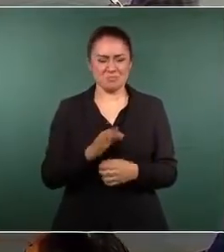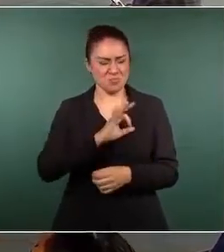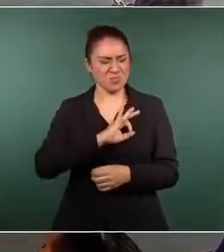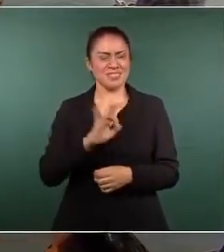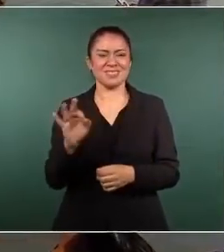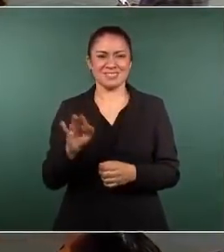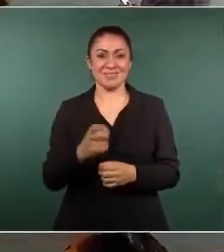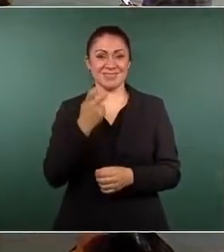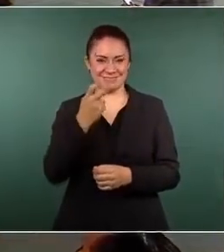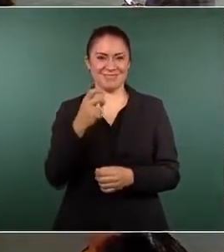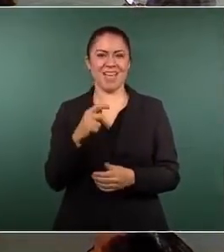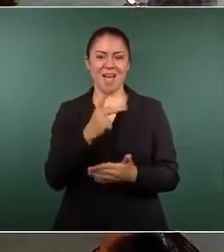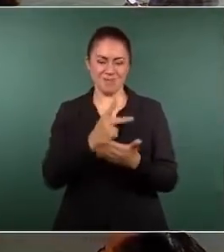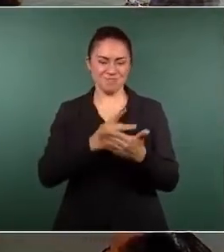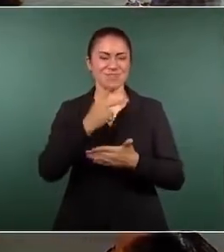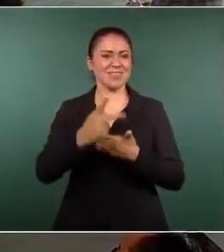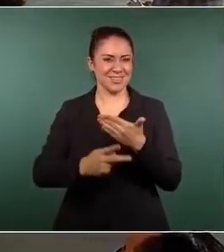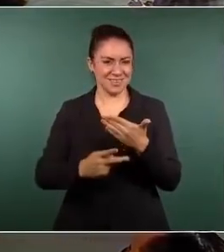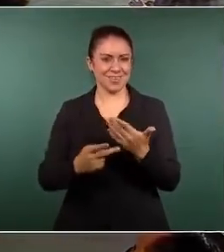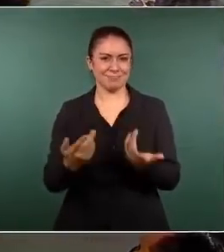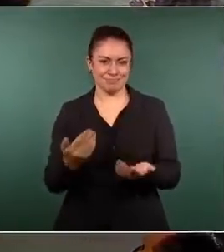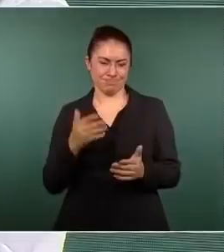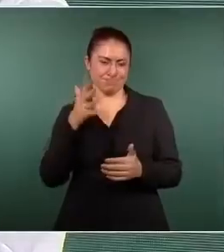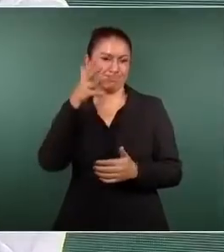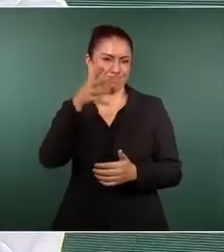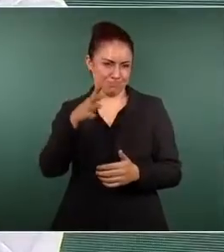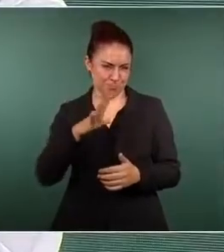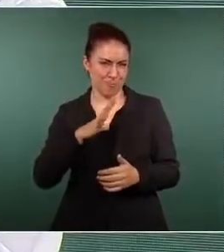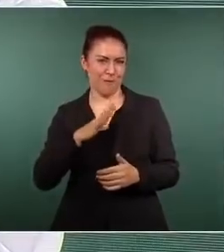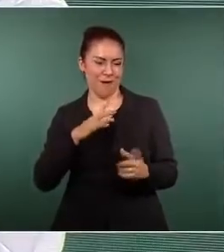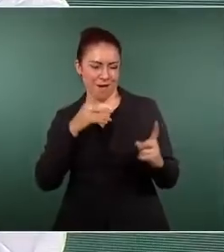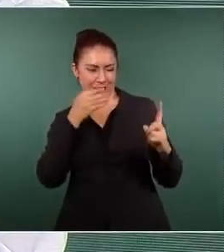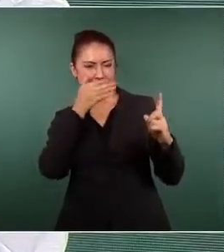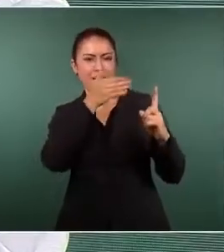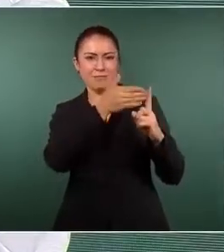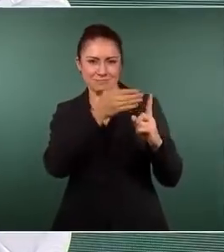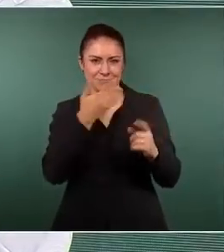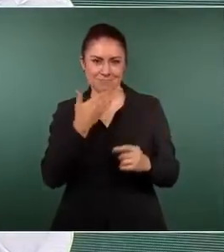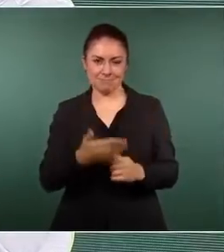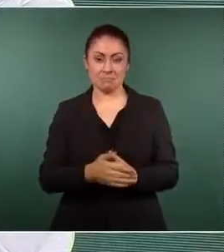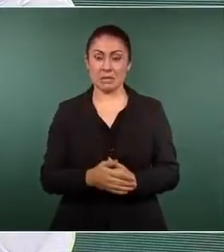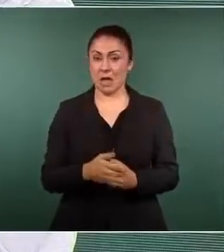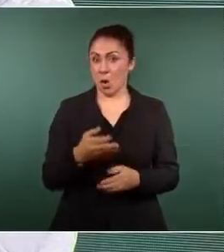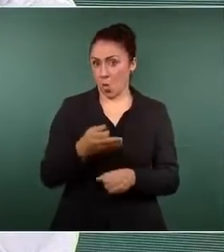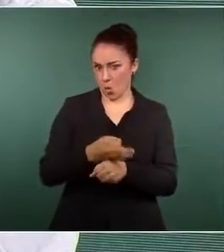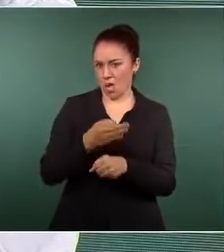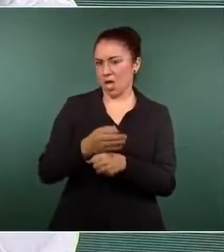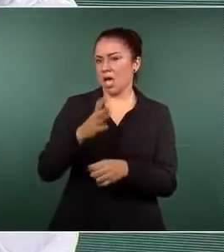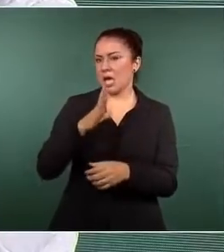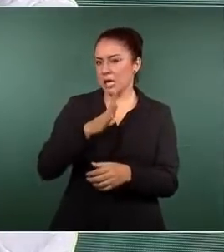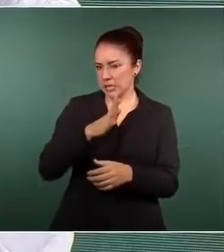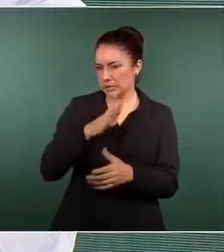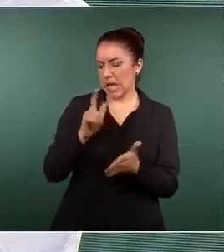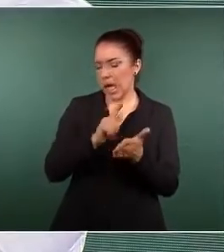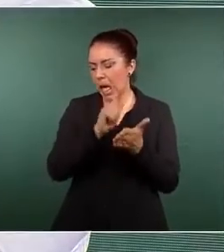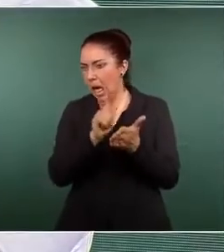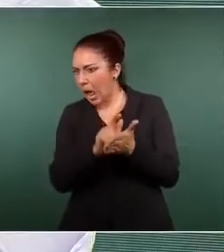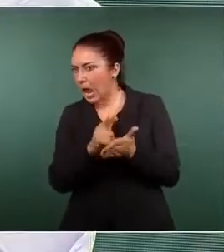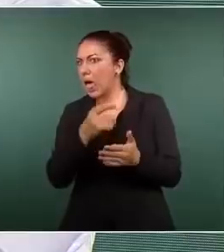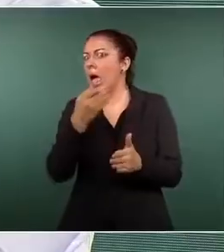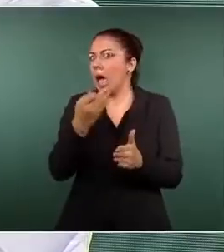este es el blanco que se tiene hay una situación jurídica pendiente con